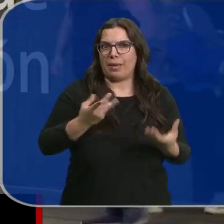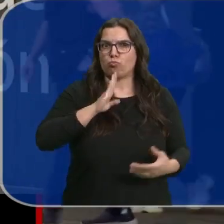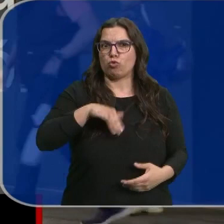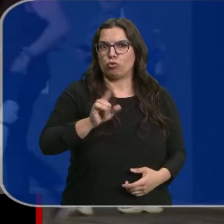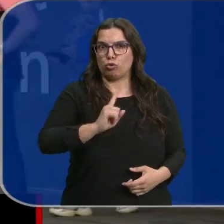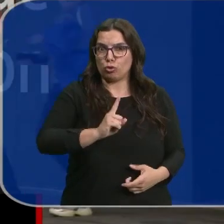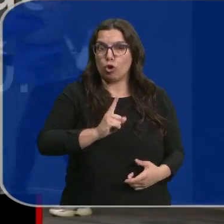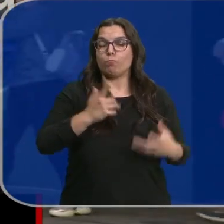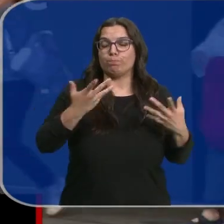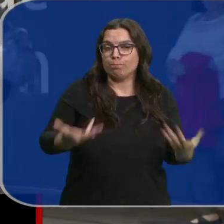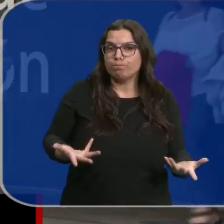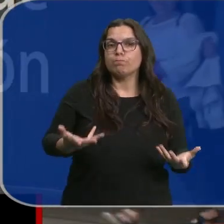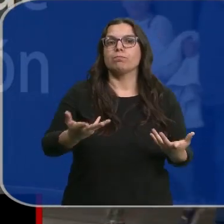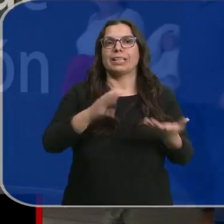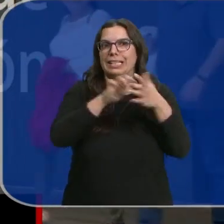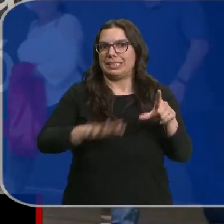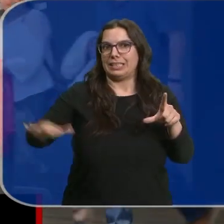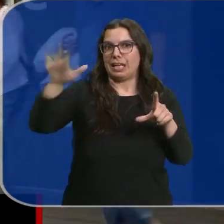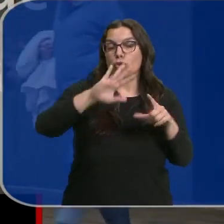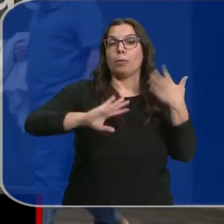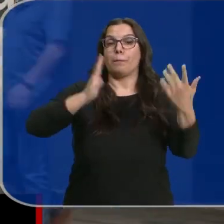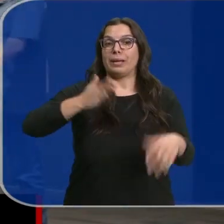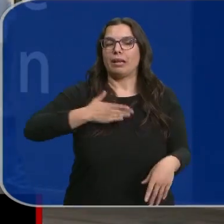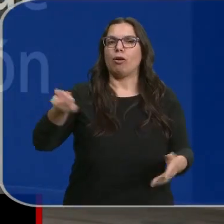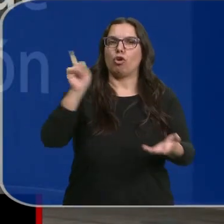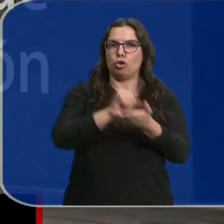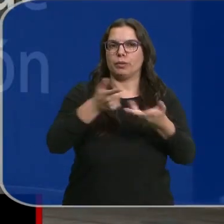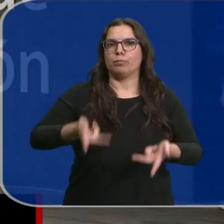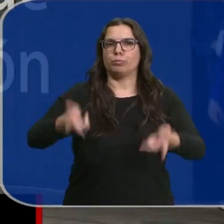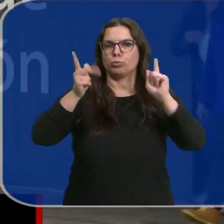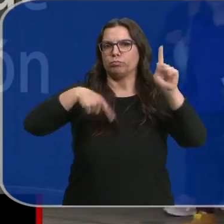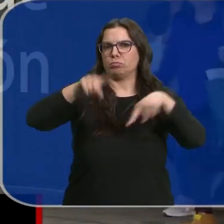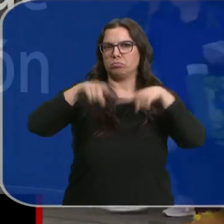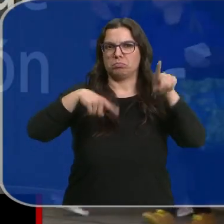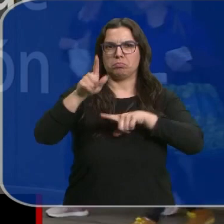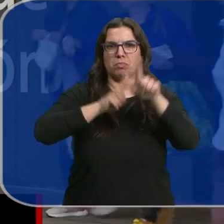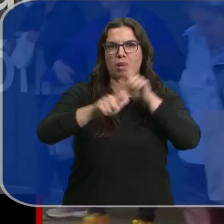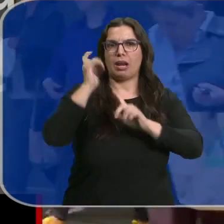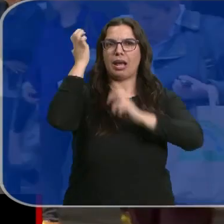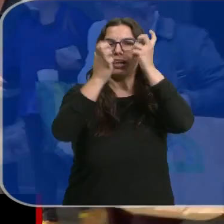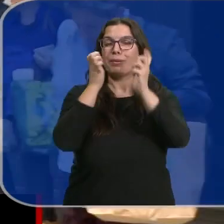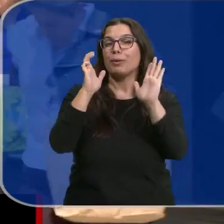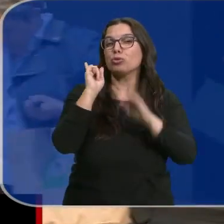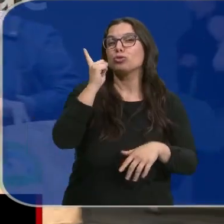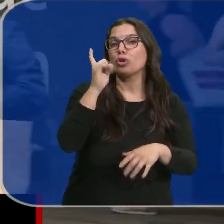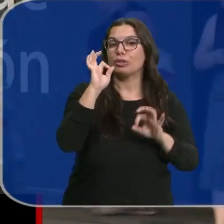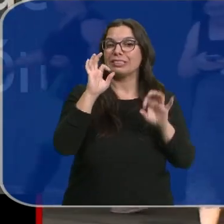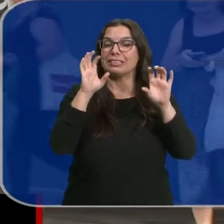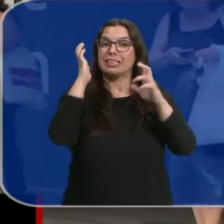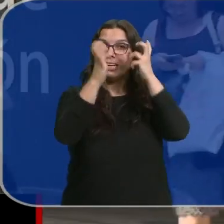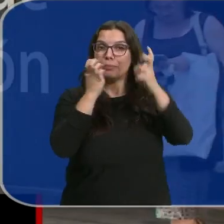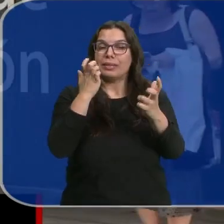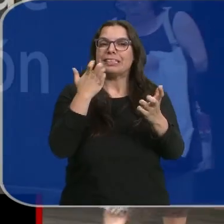adecuadamente la tuberculosis bovina en toda Castilla y León, mañana podrán regresar los movimientos, pero solo en aquellas explotaciones que